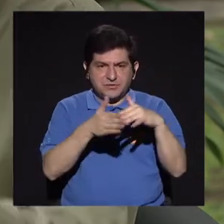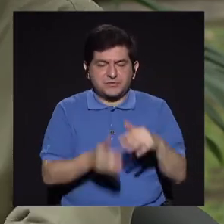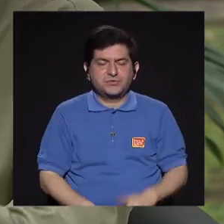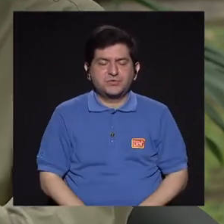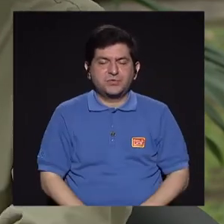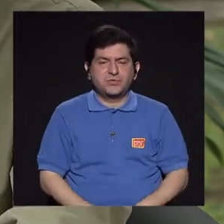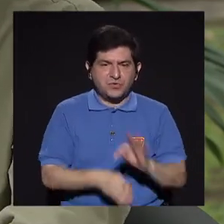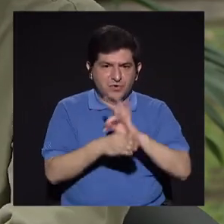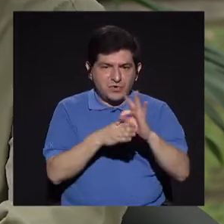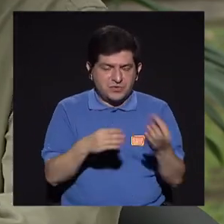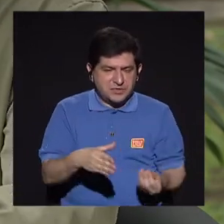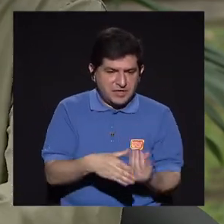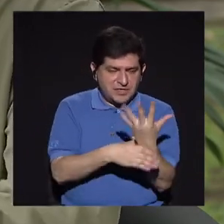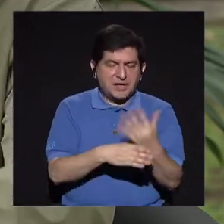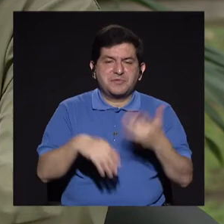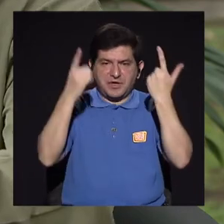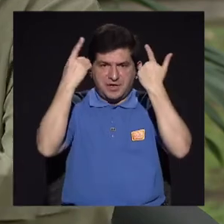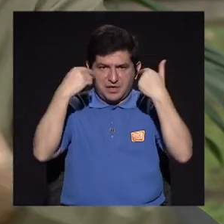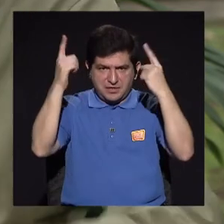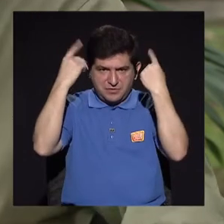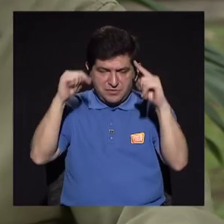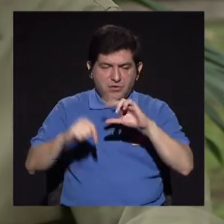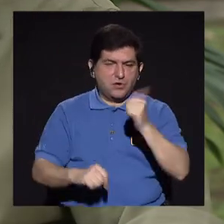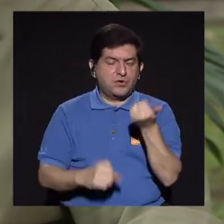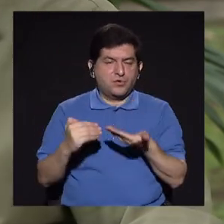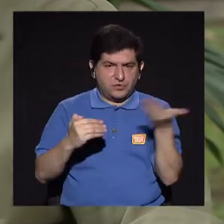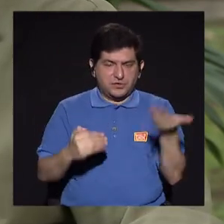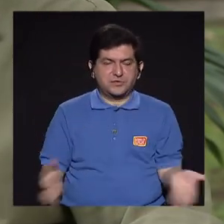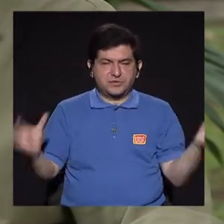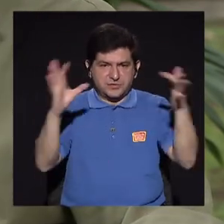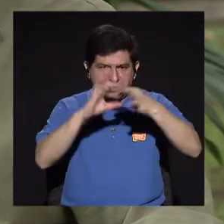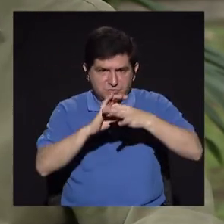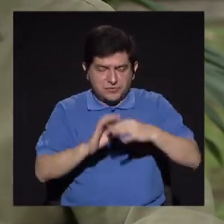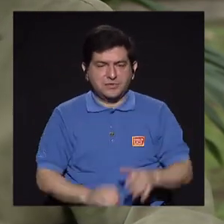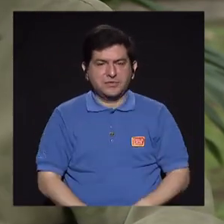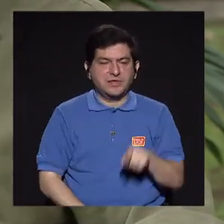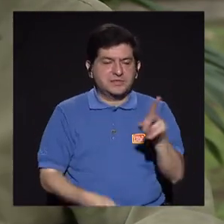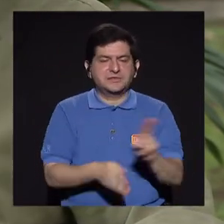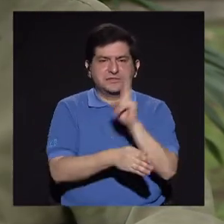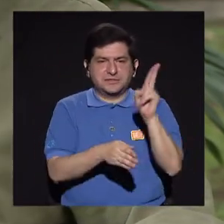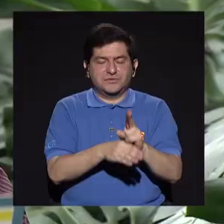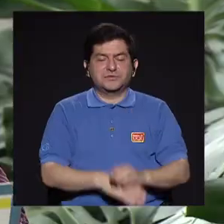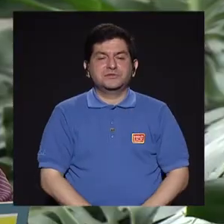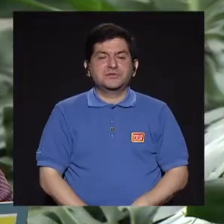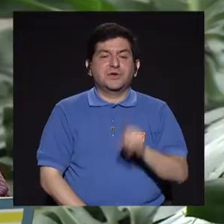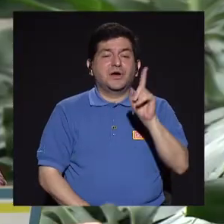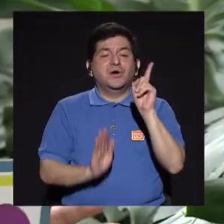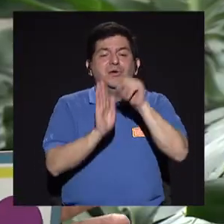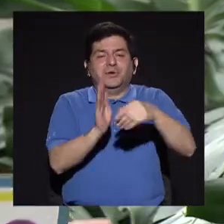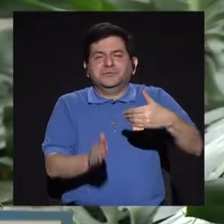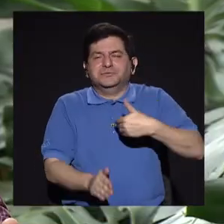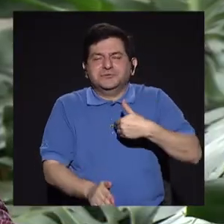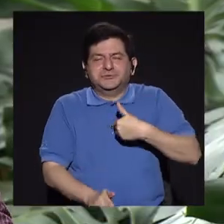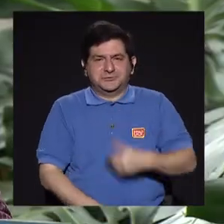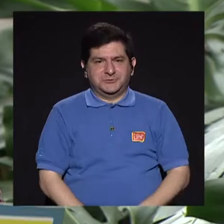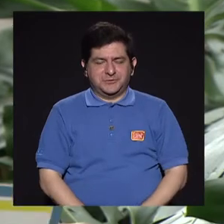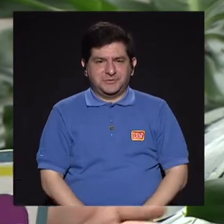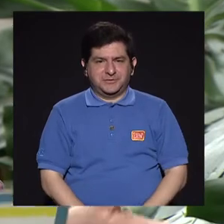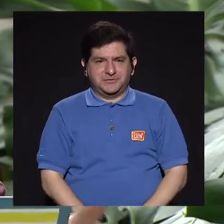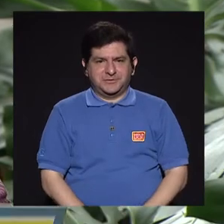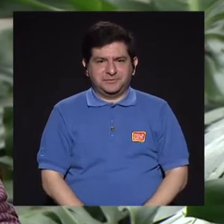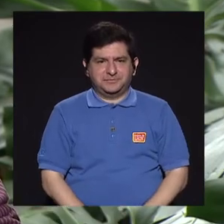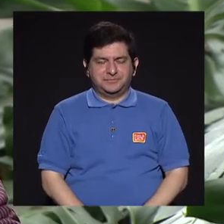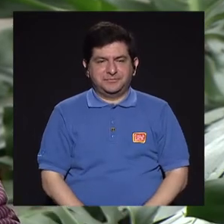florales, no solo de su efectividad, sino de otras variables que están asociadas a su prescripción. No, Moris, nos queda un minuto y si no quisiéramos cerrar el